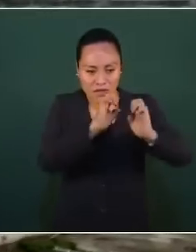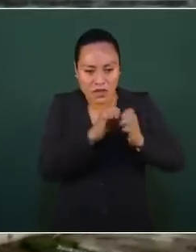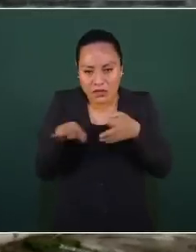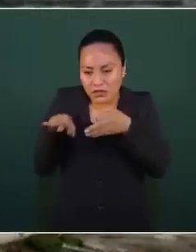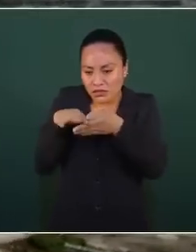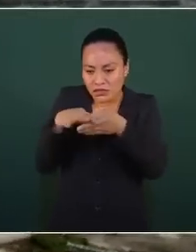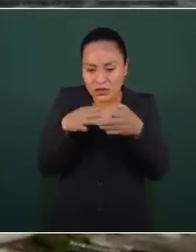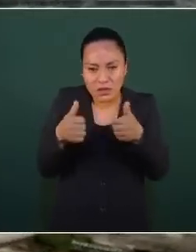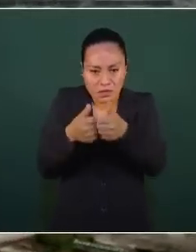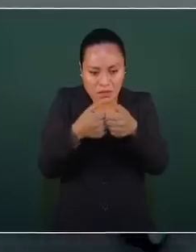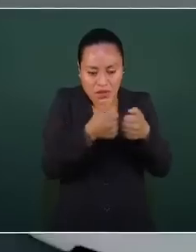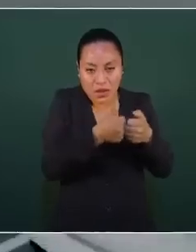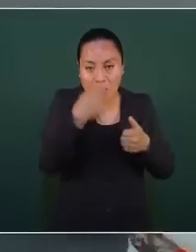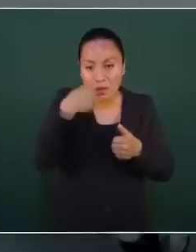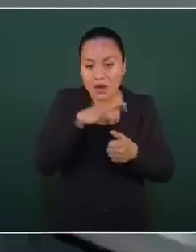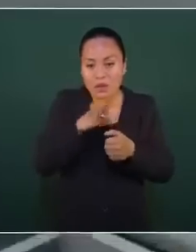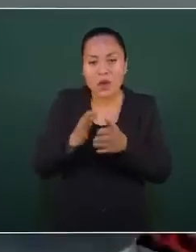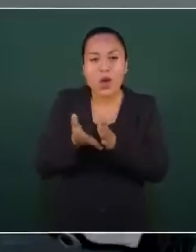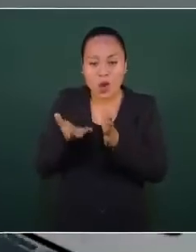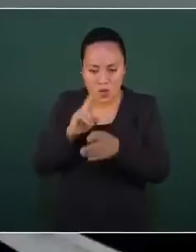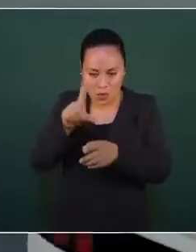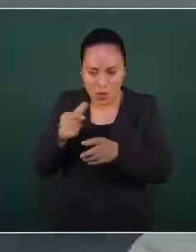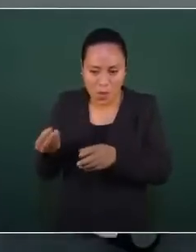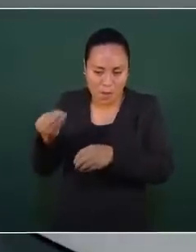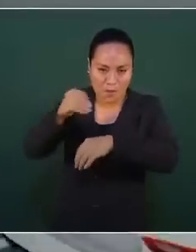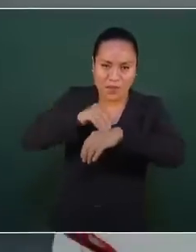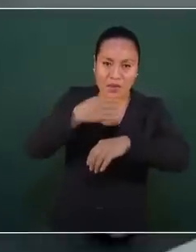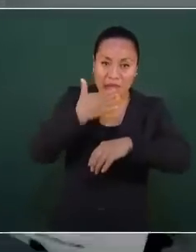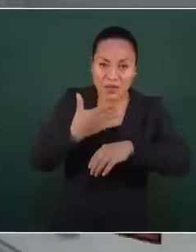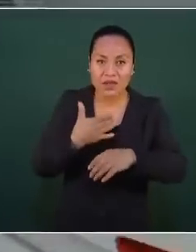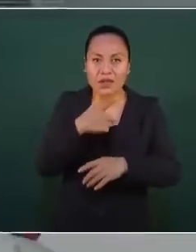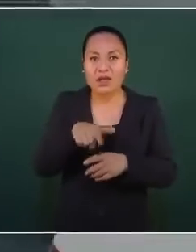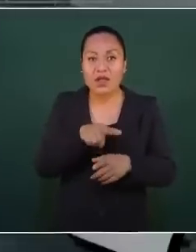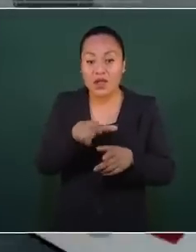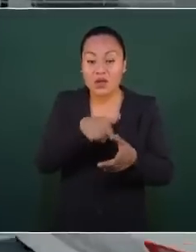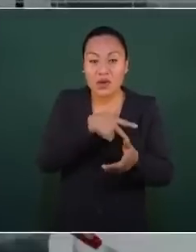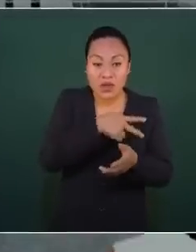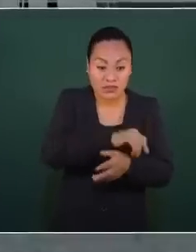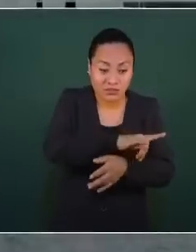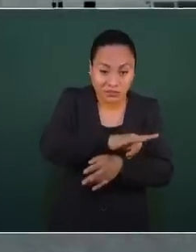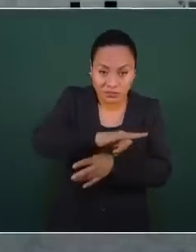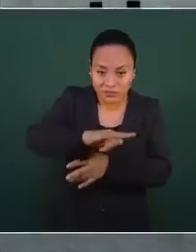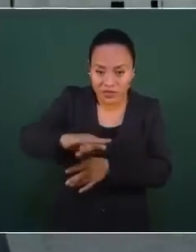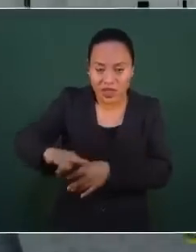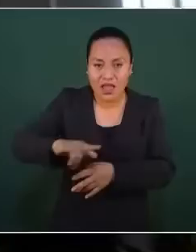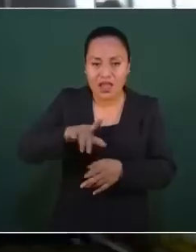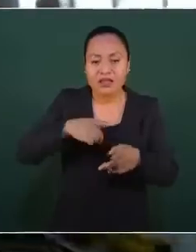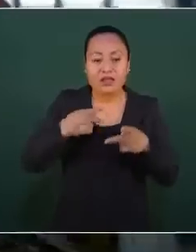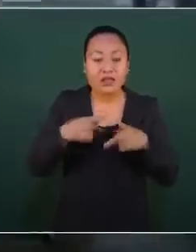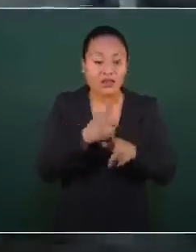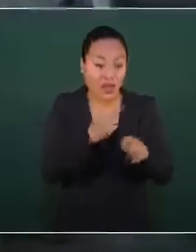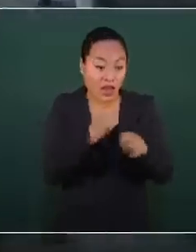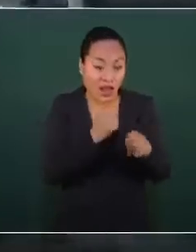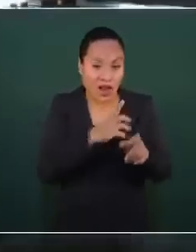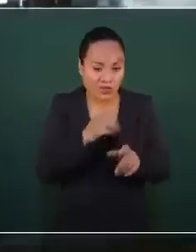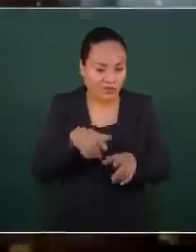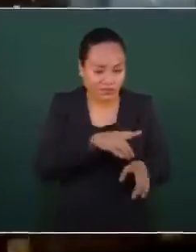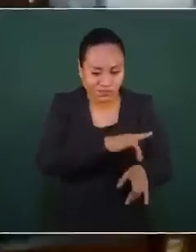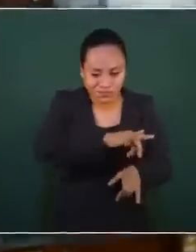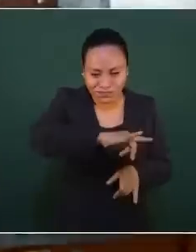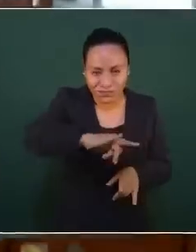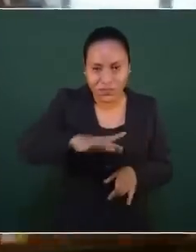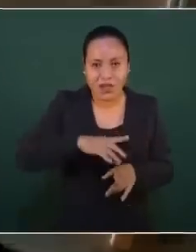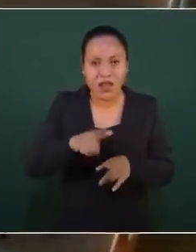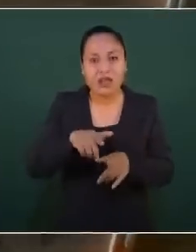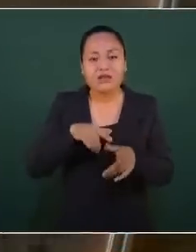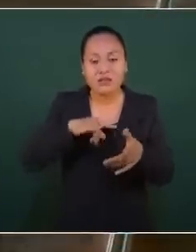su posterior colocación. En el estacionamiento y terminal intermodal de transporte terrestre, se continúa con la colocación